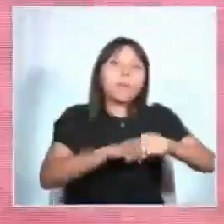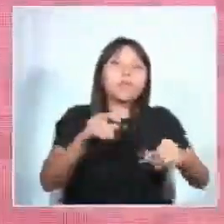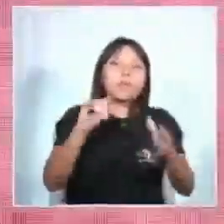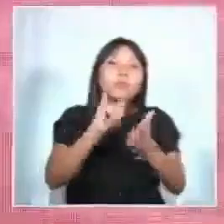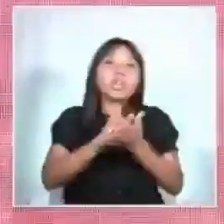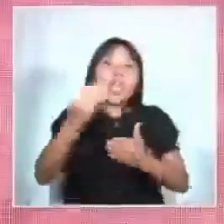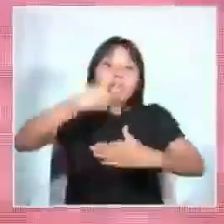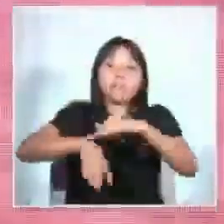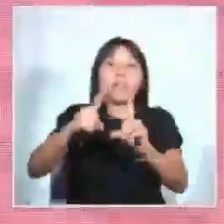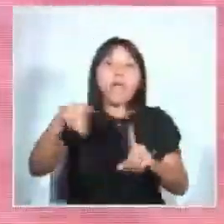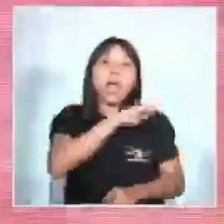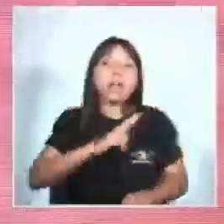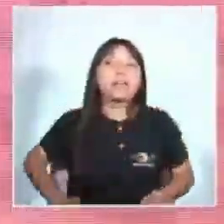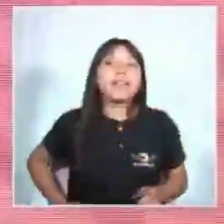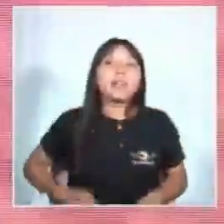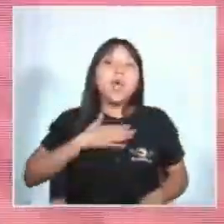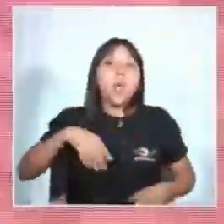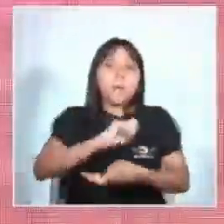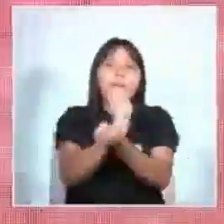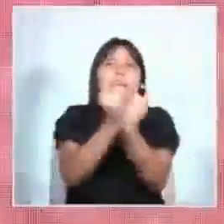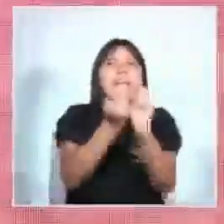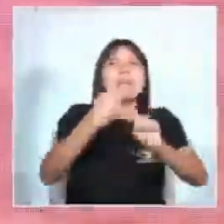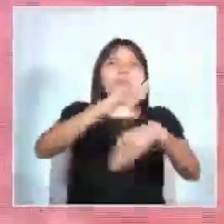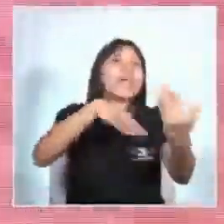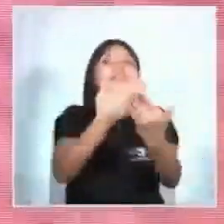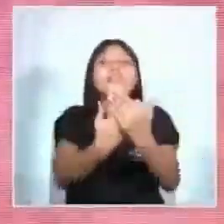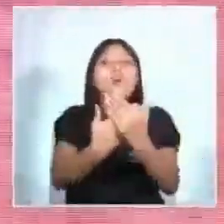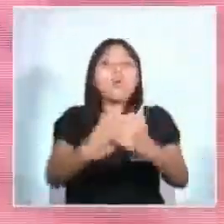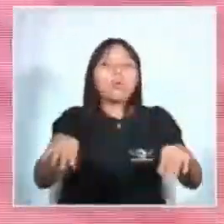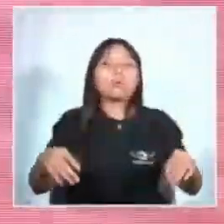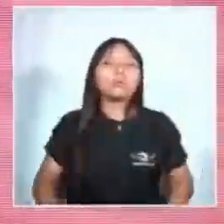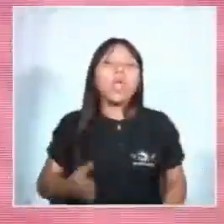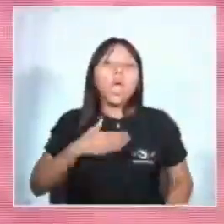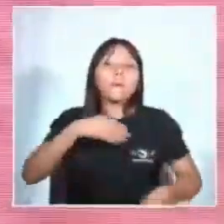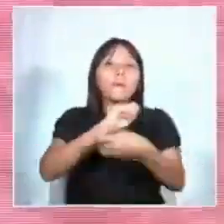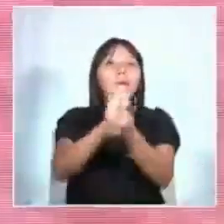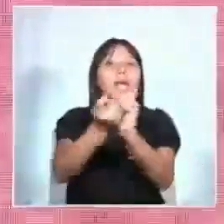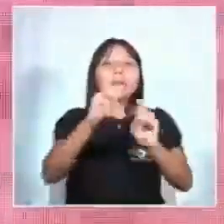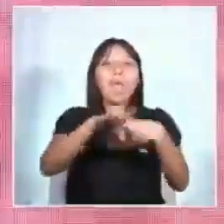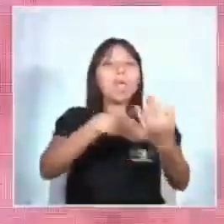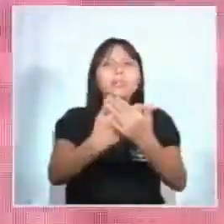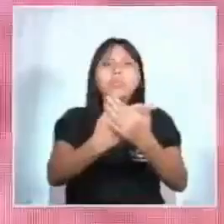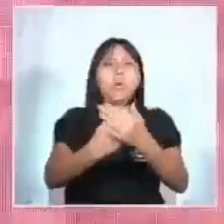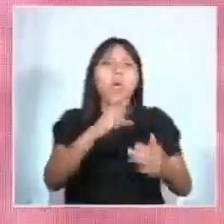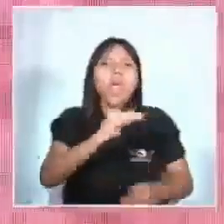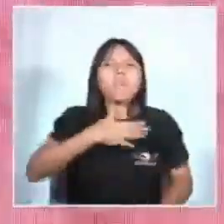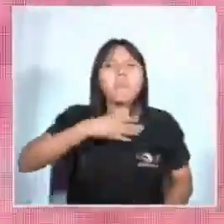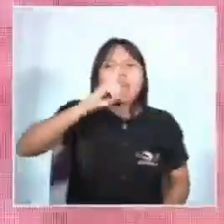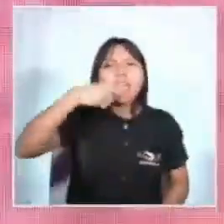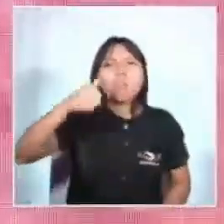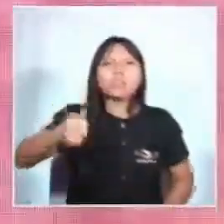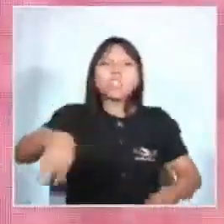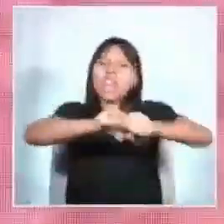cambian el nombre, me cambian la sangre, me cambian el ADN, me cambian la identidad y me dijeron, se rompió